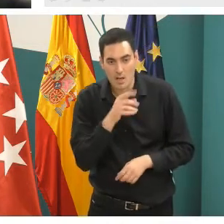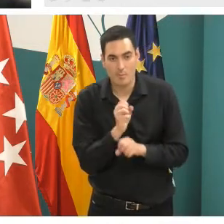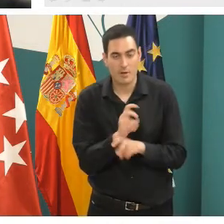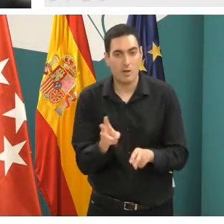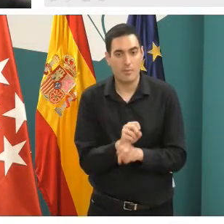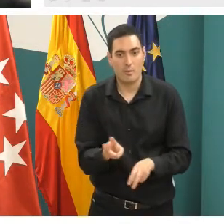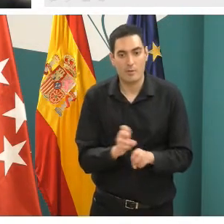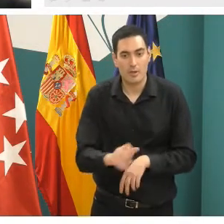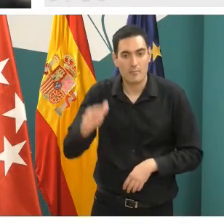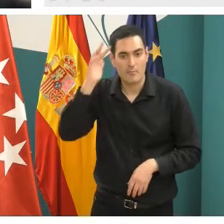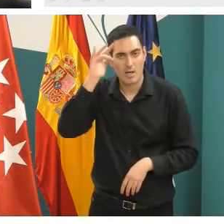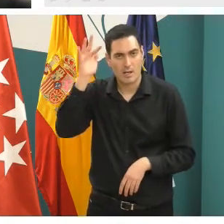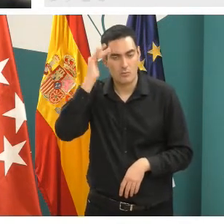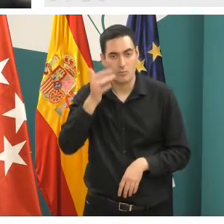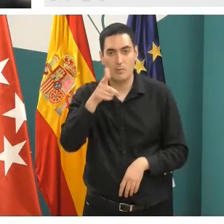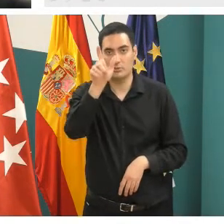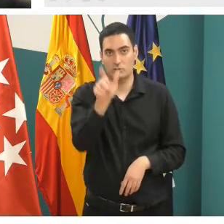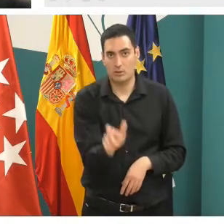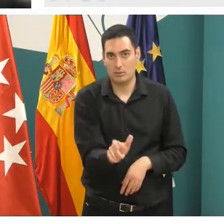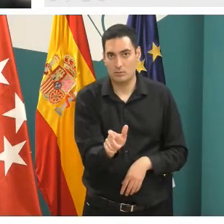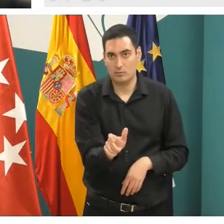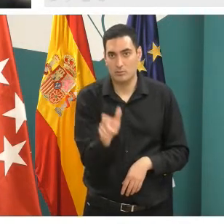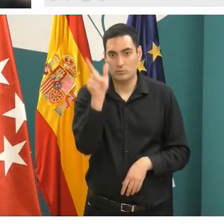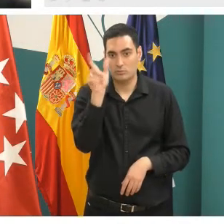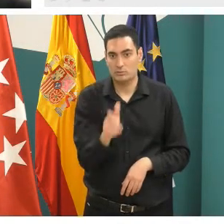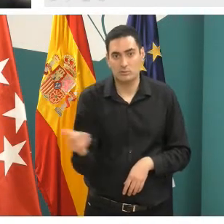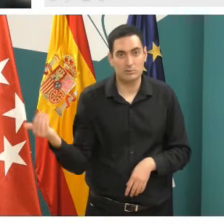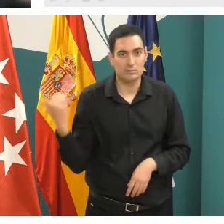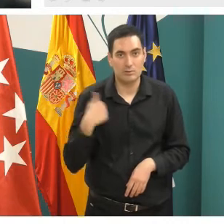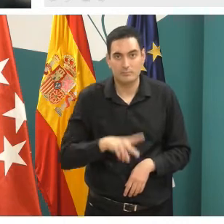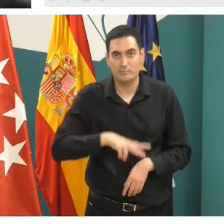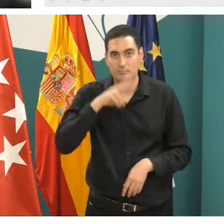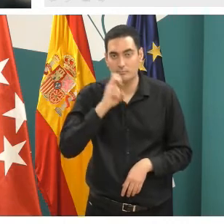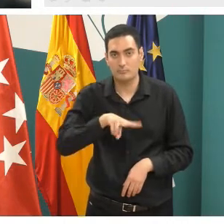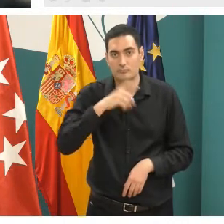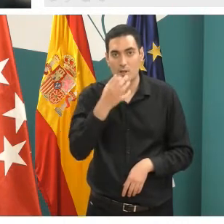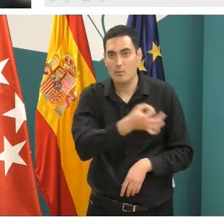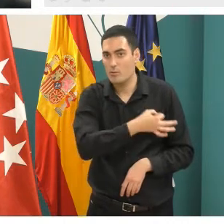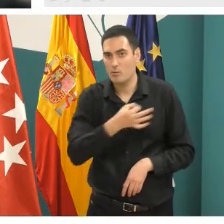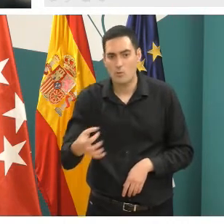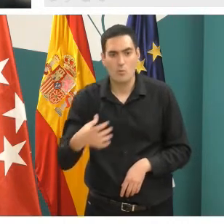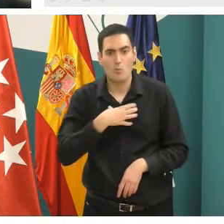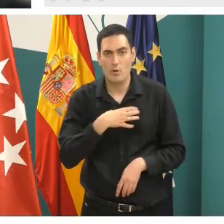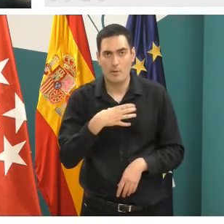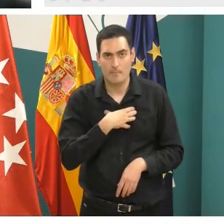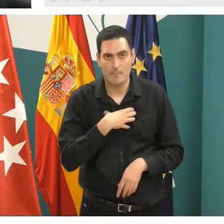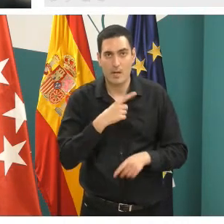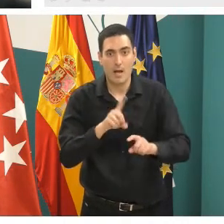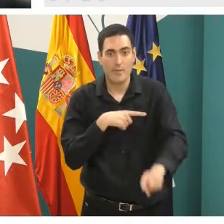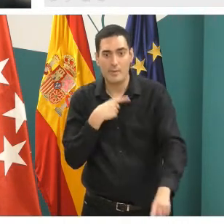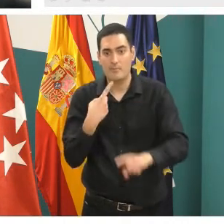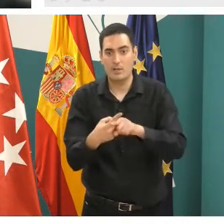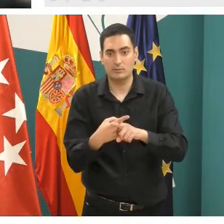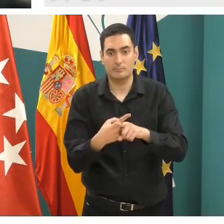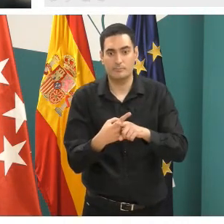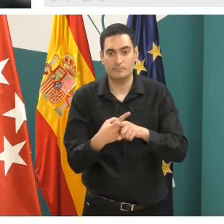imaginaros respirar mal en una persona que ya no puede respirar adecuadamente o no puede respirar bien. Y además, por otra